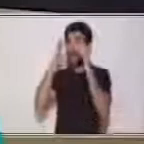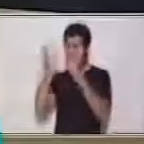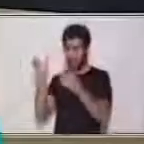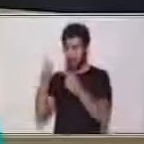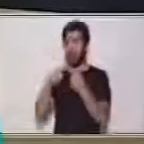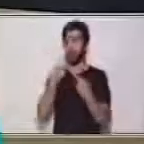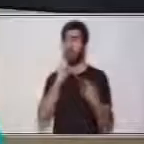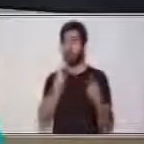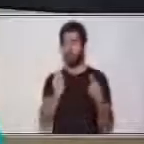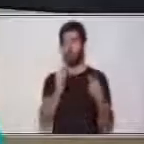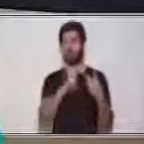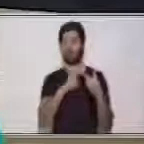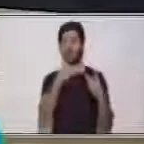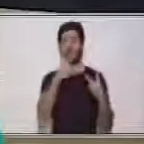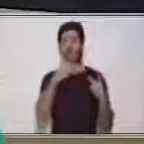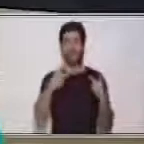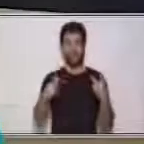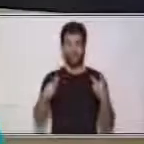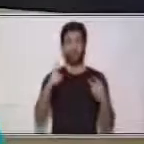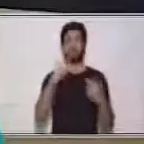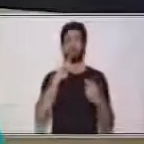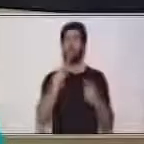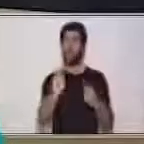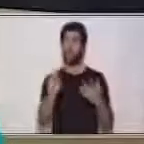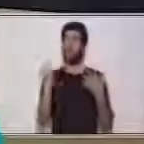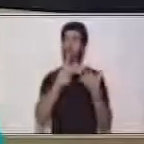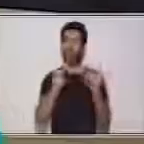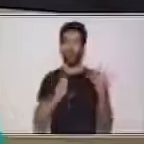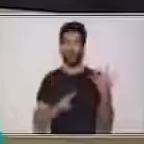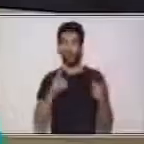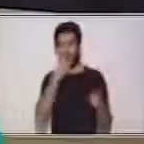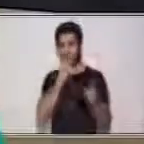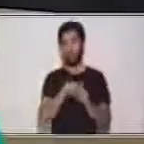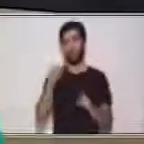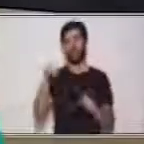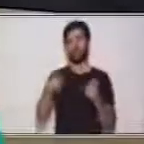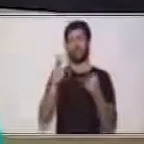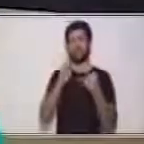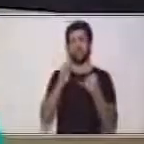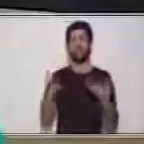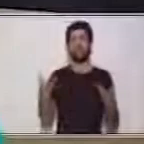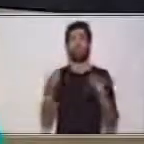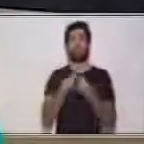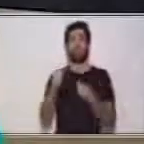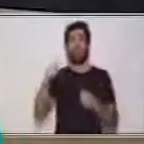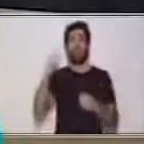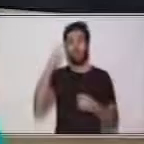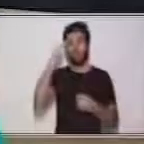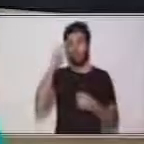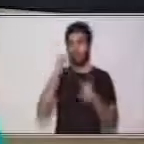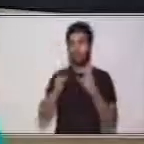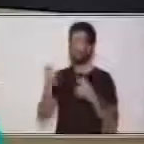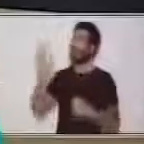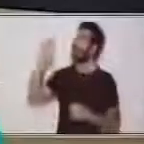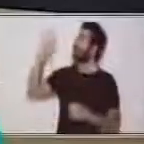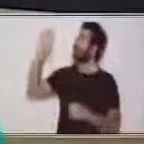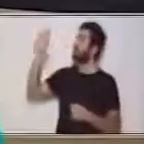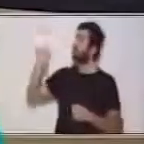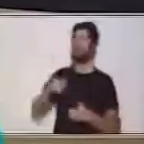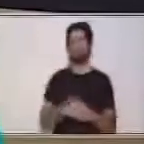memoria y la habilidad lingüística. Hoy en la interpretación de lengua de señas nos acompaña Pablo. Hola